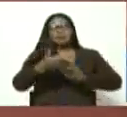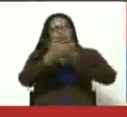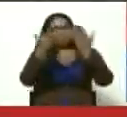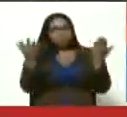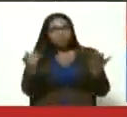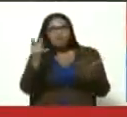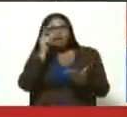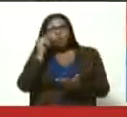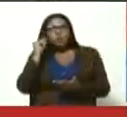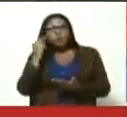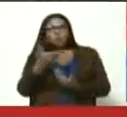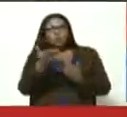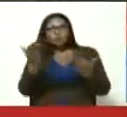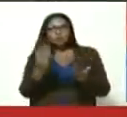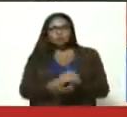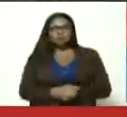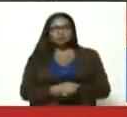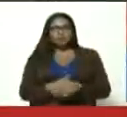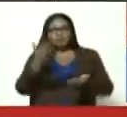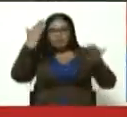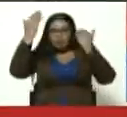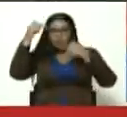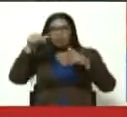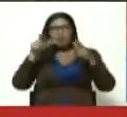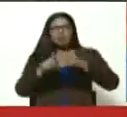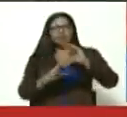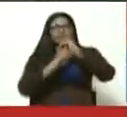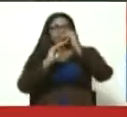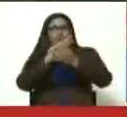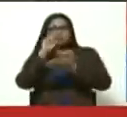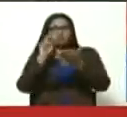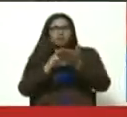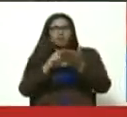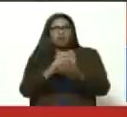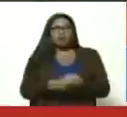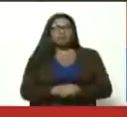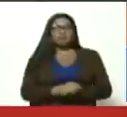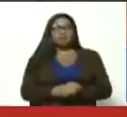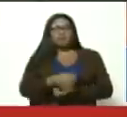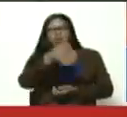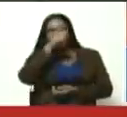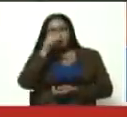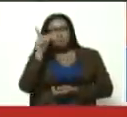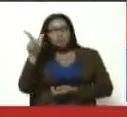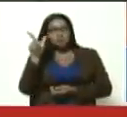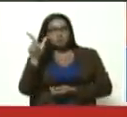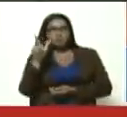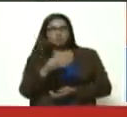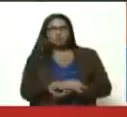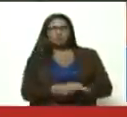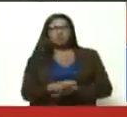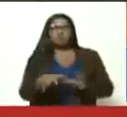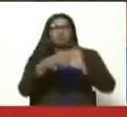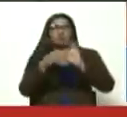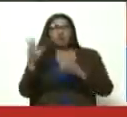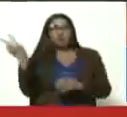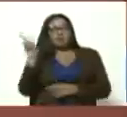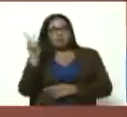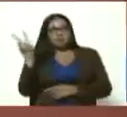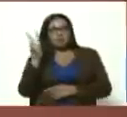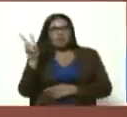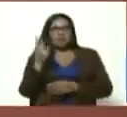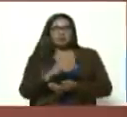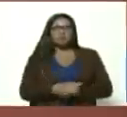todas ya todos saludos desde acá de la dirección nacional del partido socialista unido de venezuela